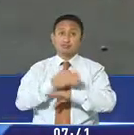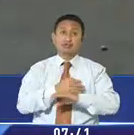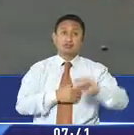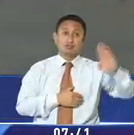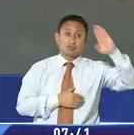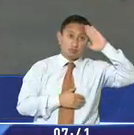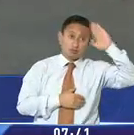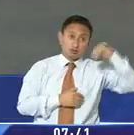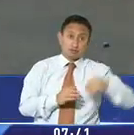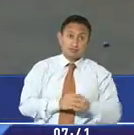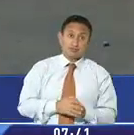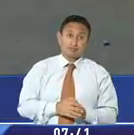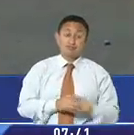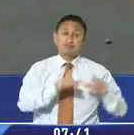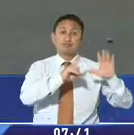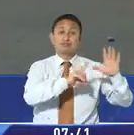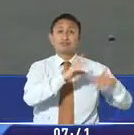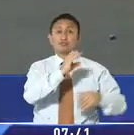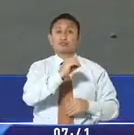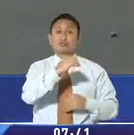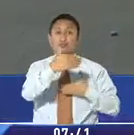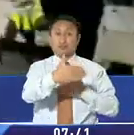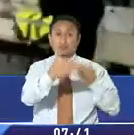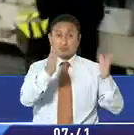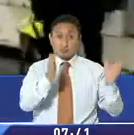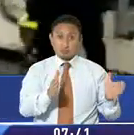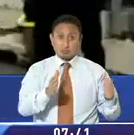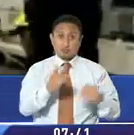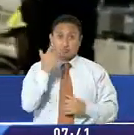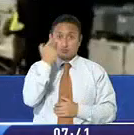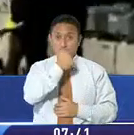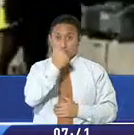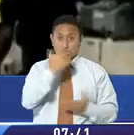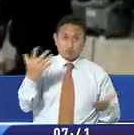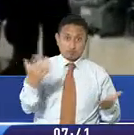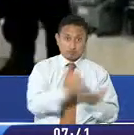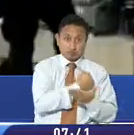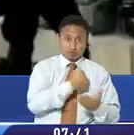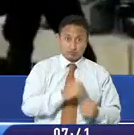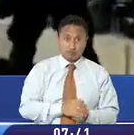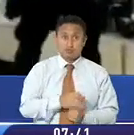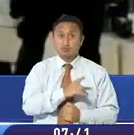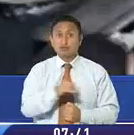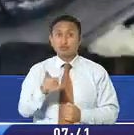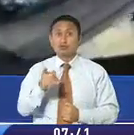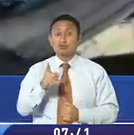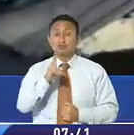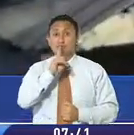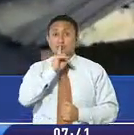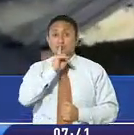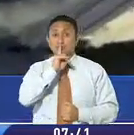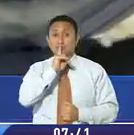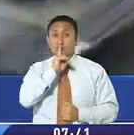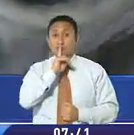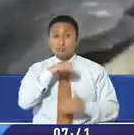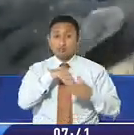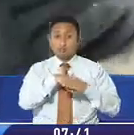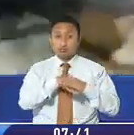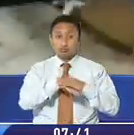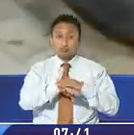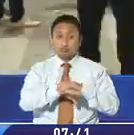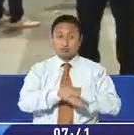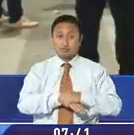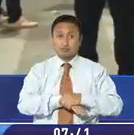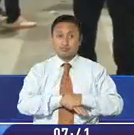lograran decomisar 60 paquetes tipo ladrillos de cocaína que estaban ocultos en paneles de refrigeración de varios